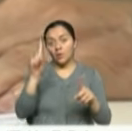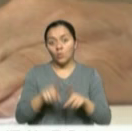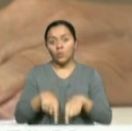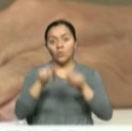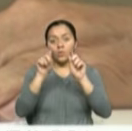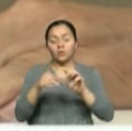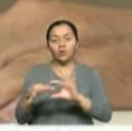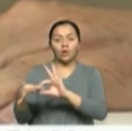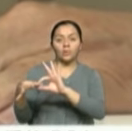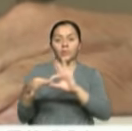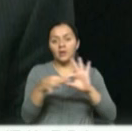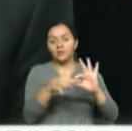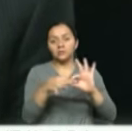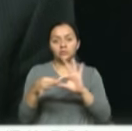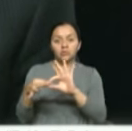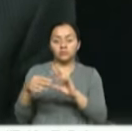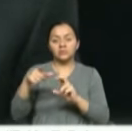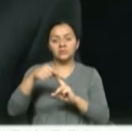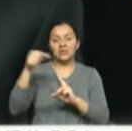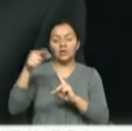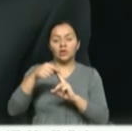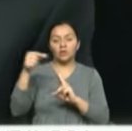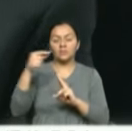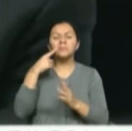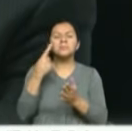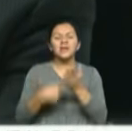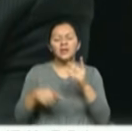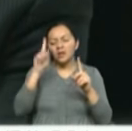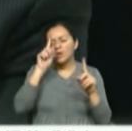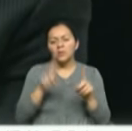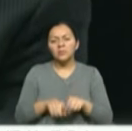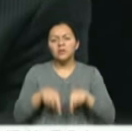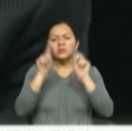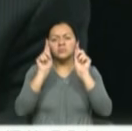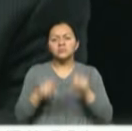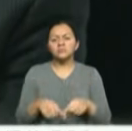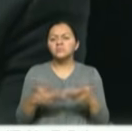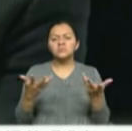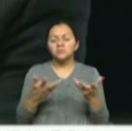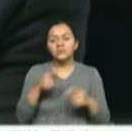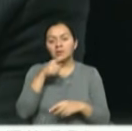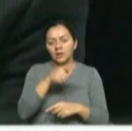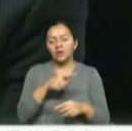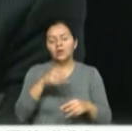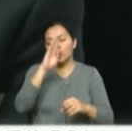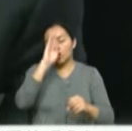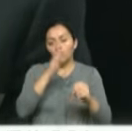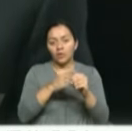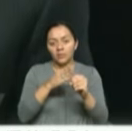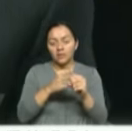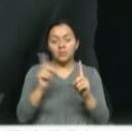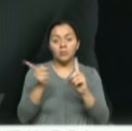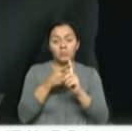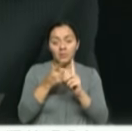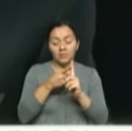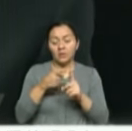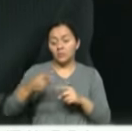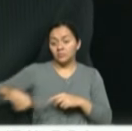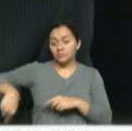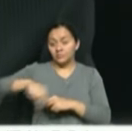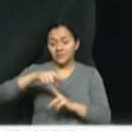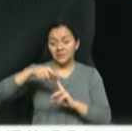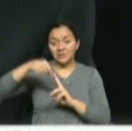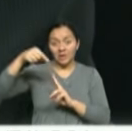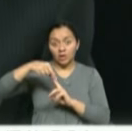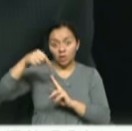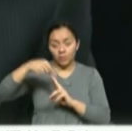de cooperación con el SERCOP. Tiene el objetivo de que la verificación, el control de que aquello